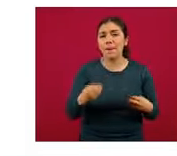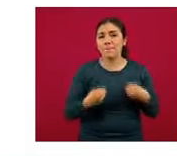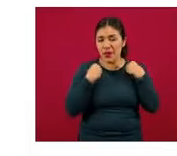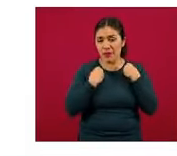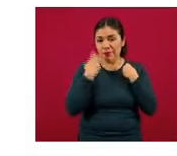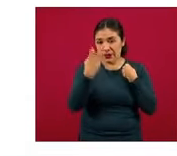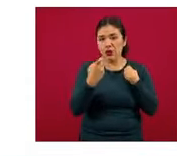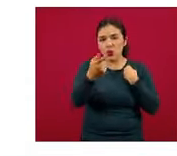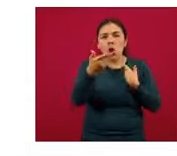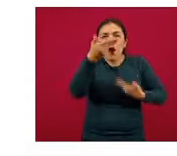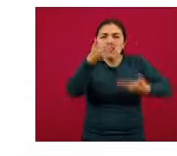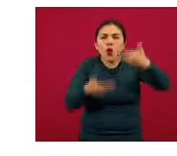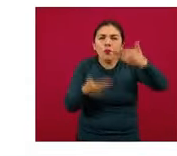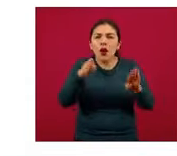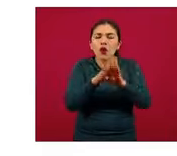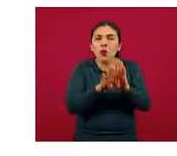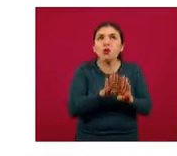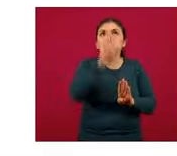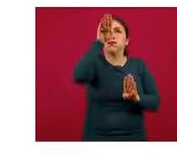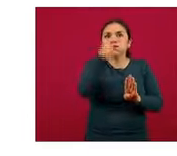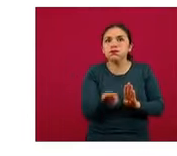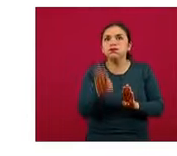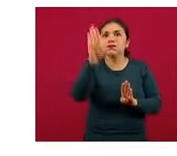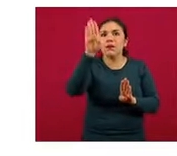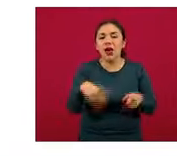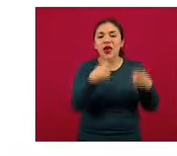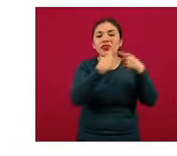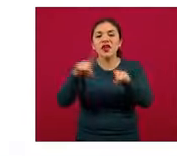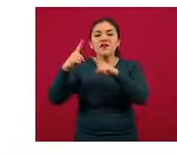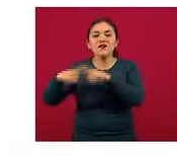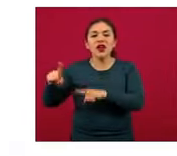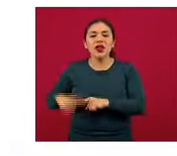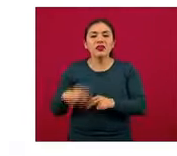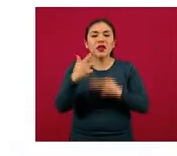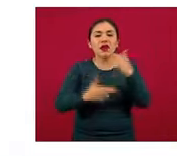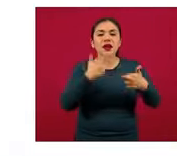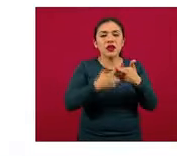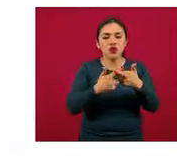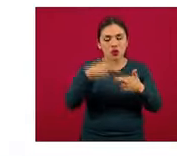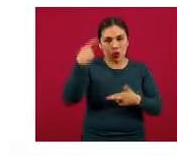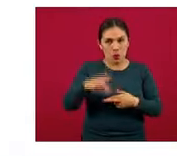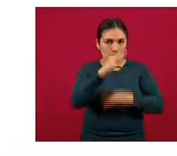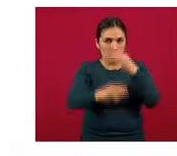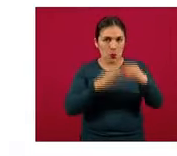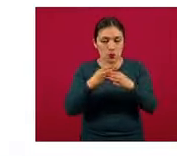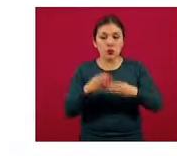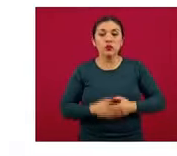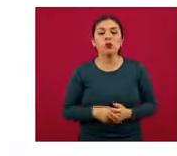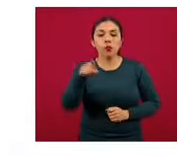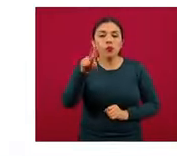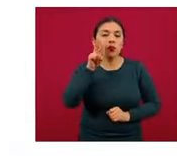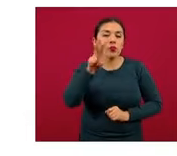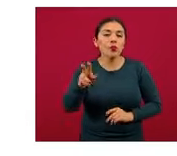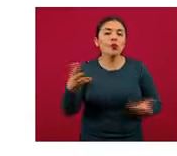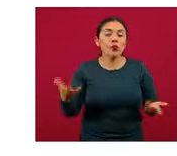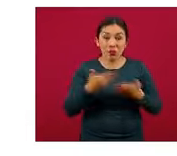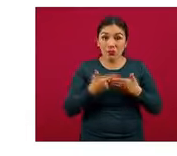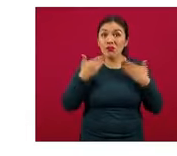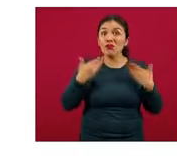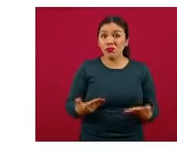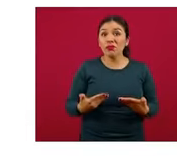alturas y los comportamientos de las curvas entre las diferentes regiones. Podemos ver que